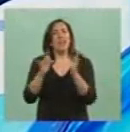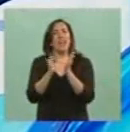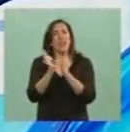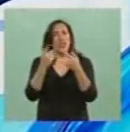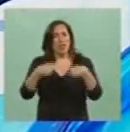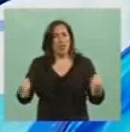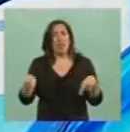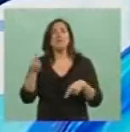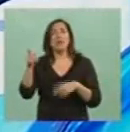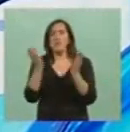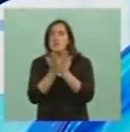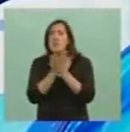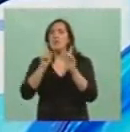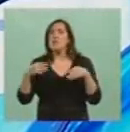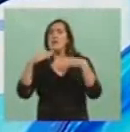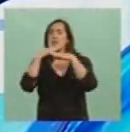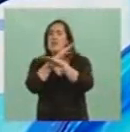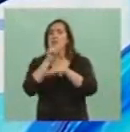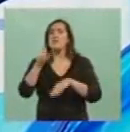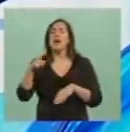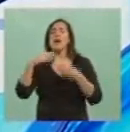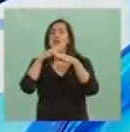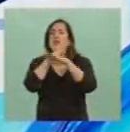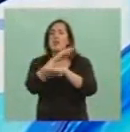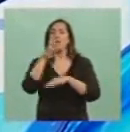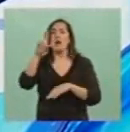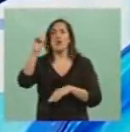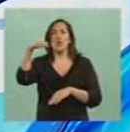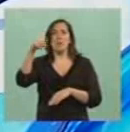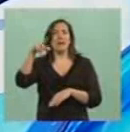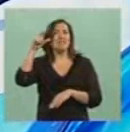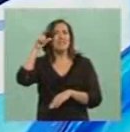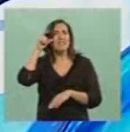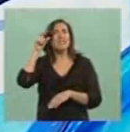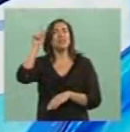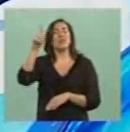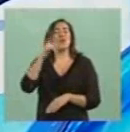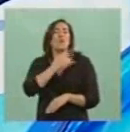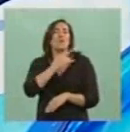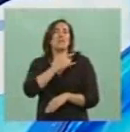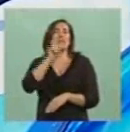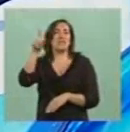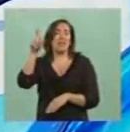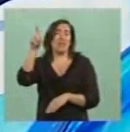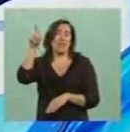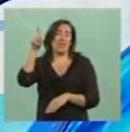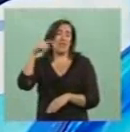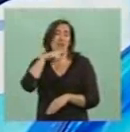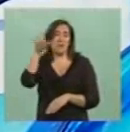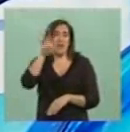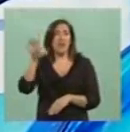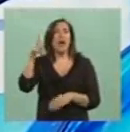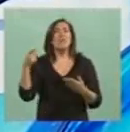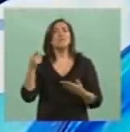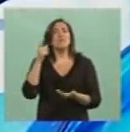monseñor, teología y lengua romance en las universidades de Bonn y Colonia, y habla cuatro idiomas, como ustedes